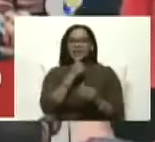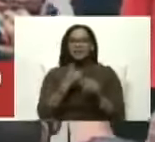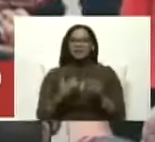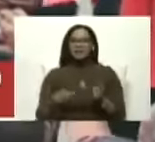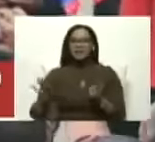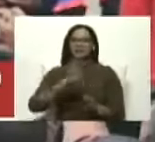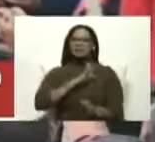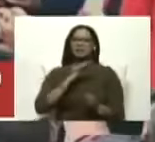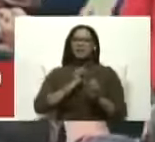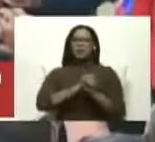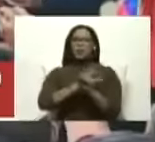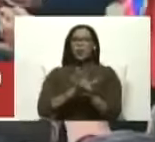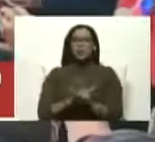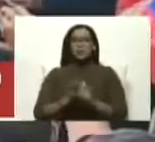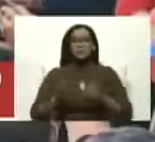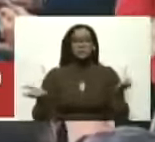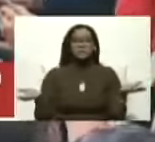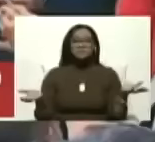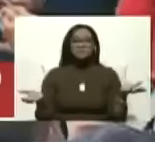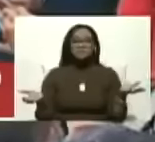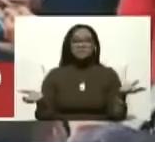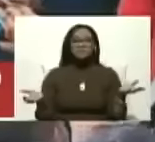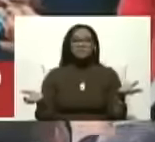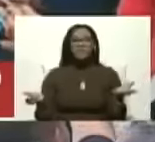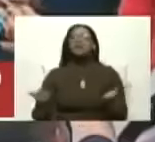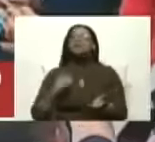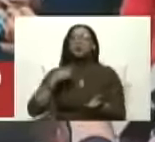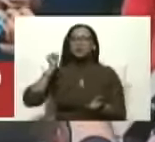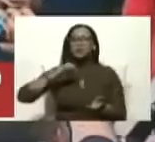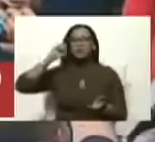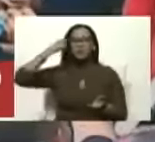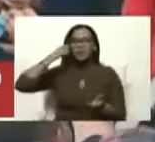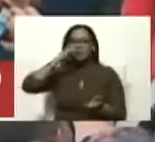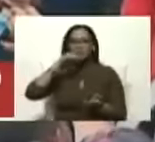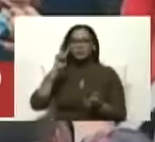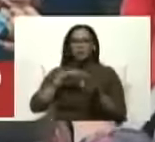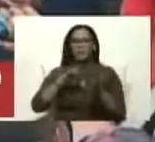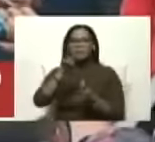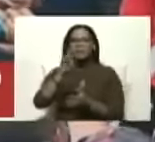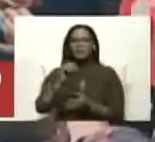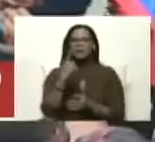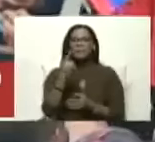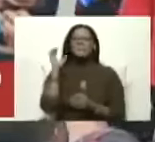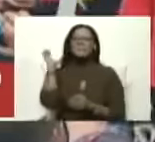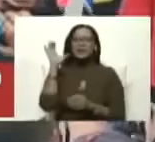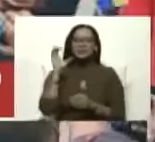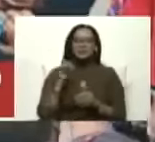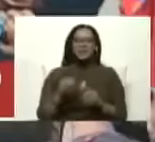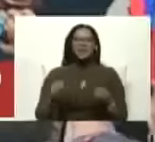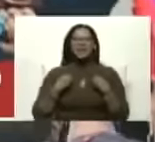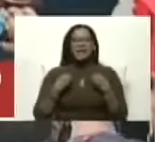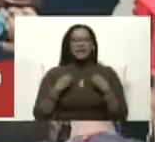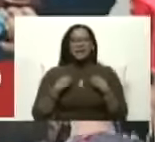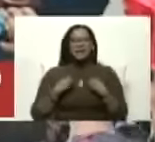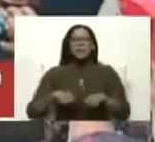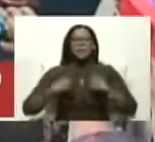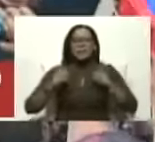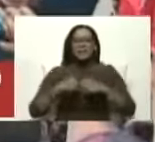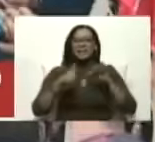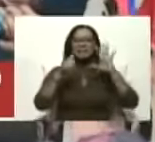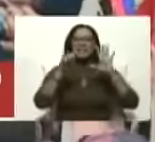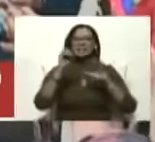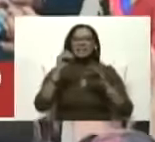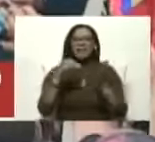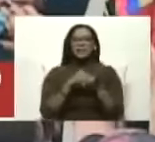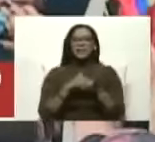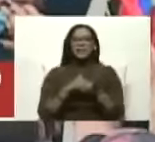la COVID-19. Yo sí recuerdo, año 2020, un país que vivía con más de 60 mil millones